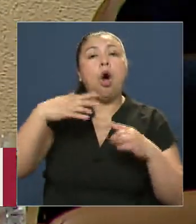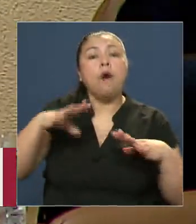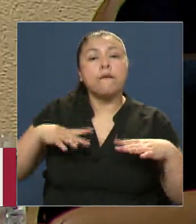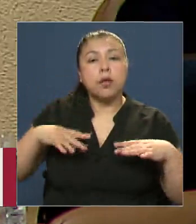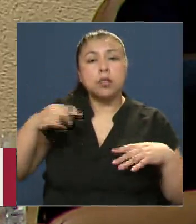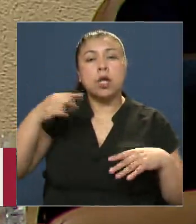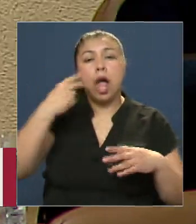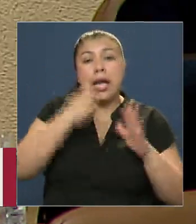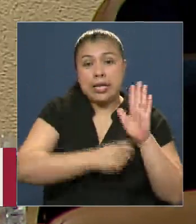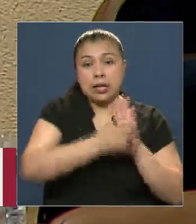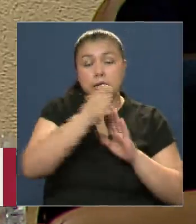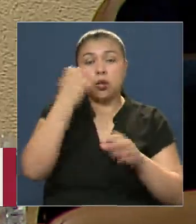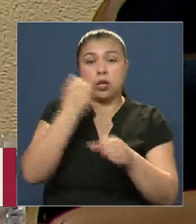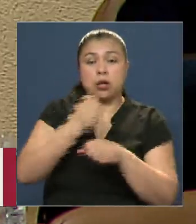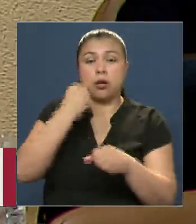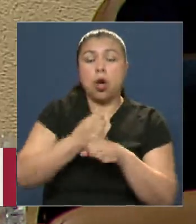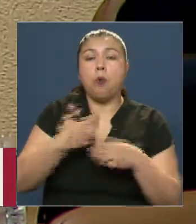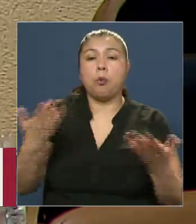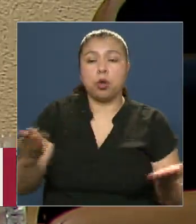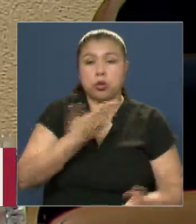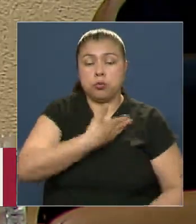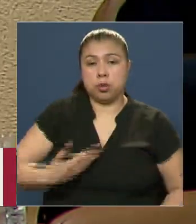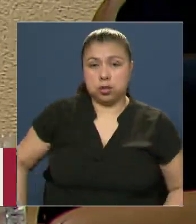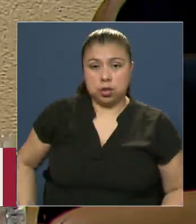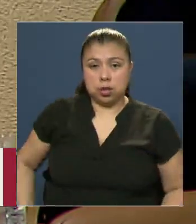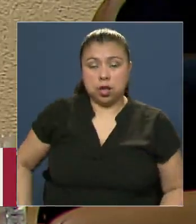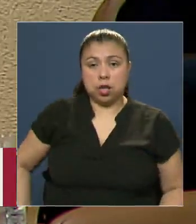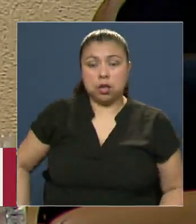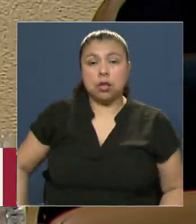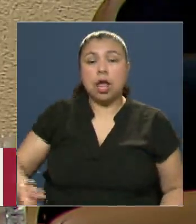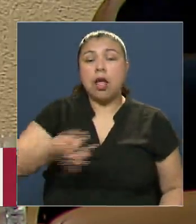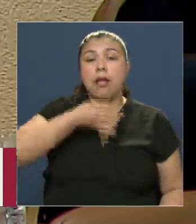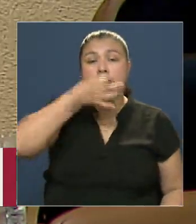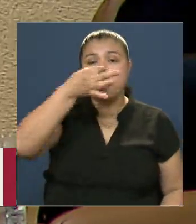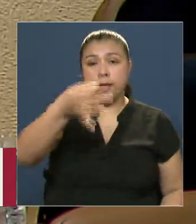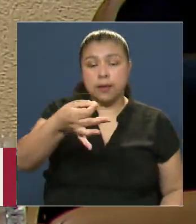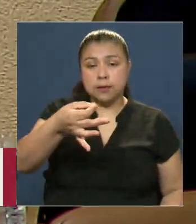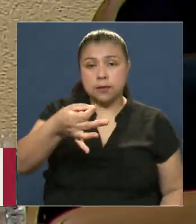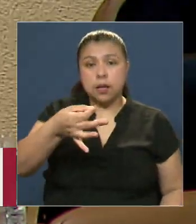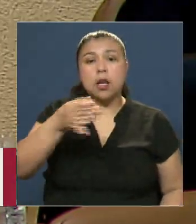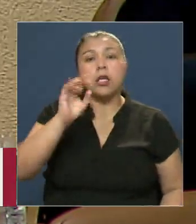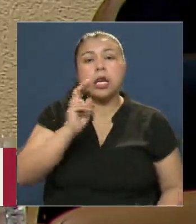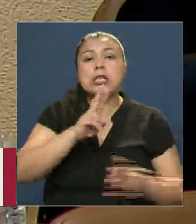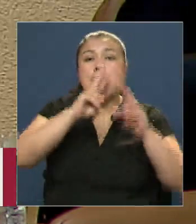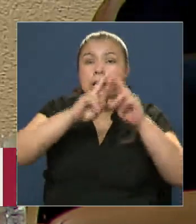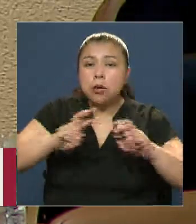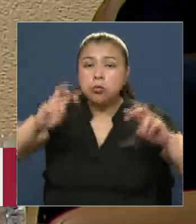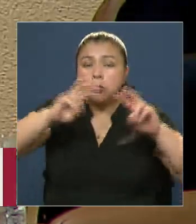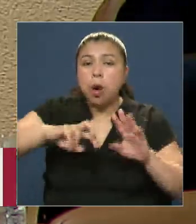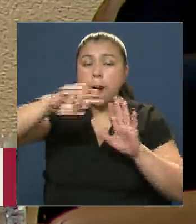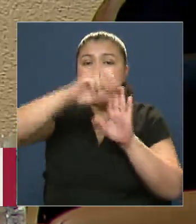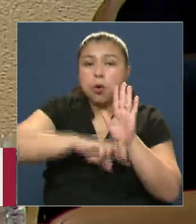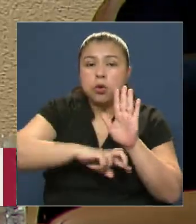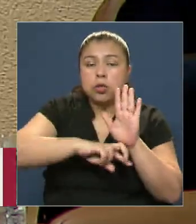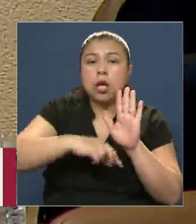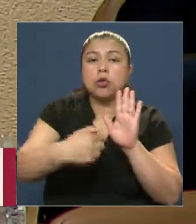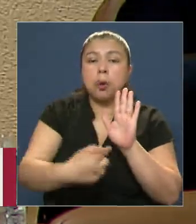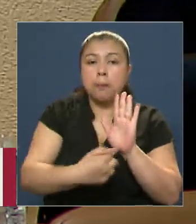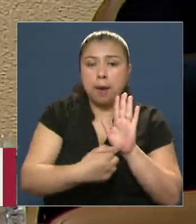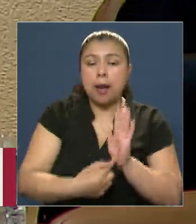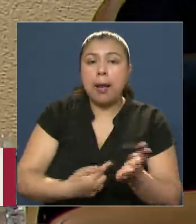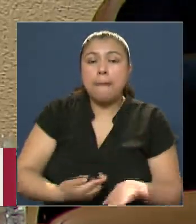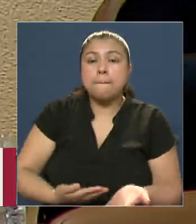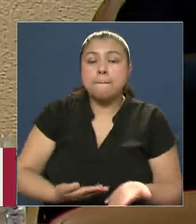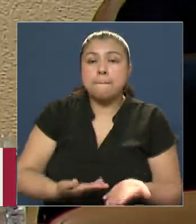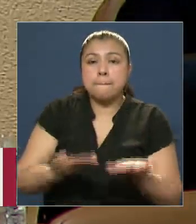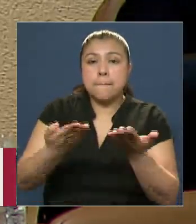reconocer este trabajo. Y es por eso, presidente, que aprovecho de anunciar que estamos estudiando un proyecto de resolución para ser presentado a